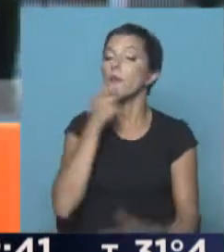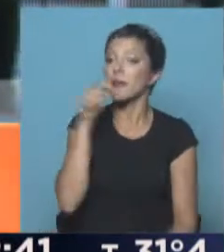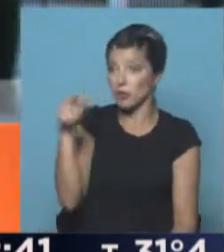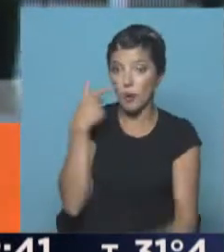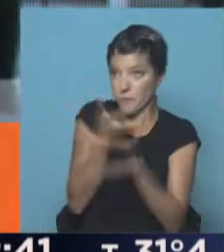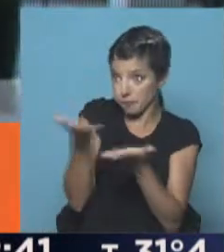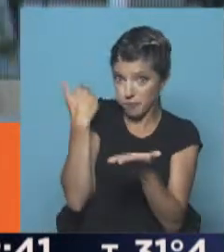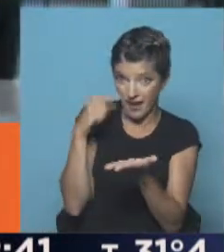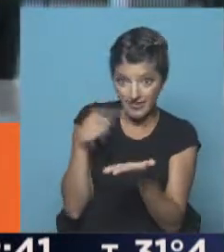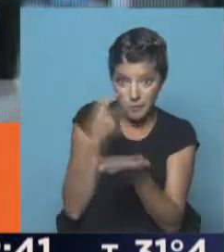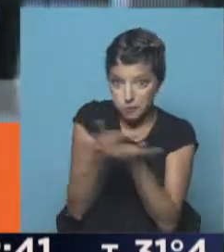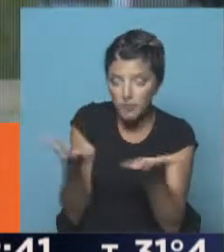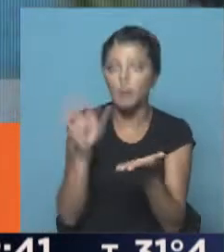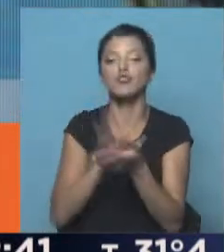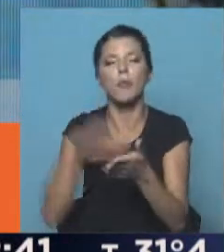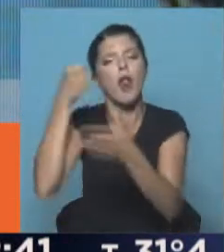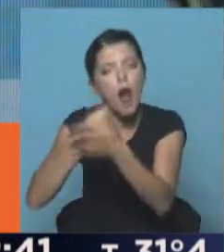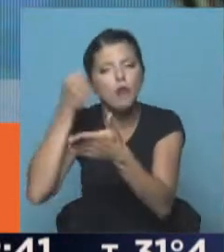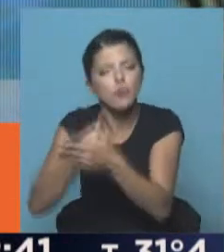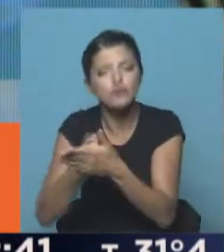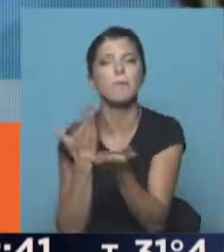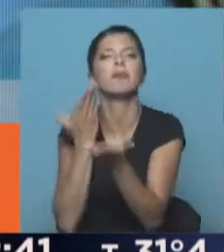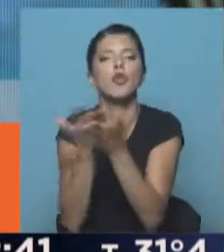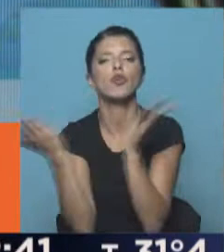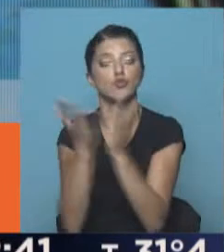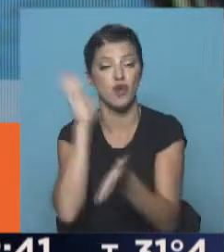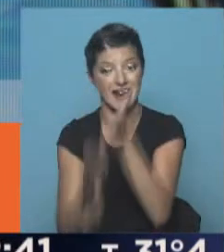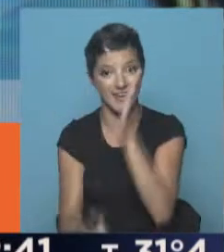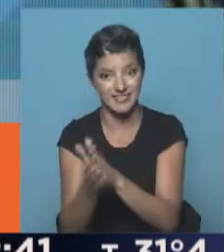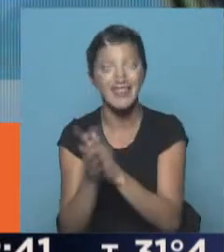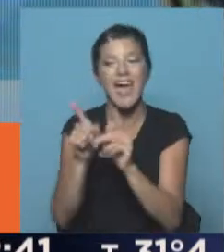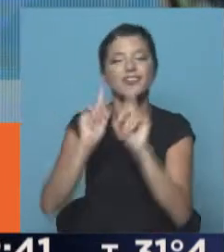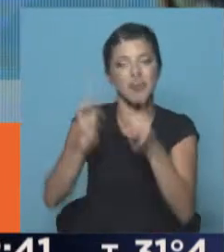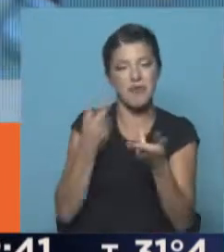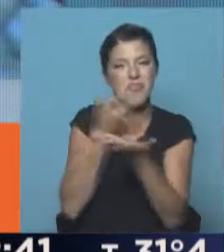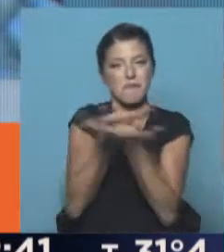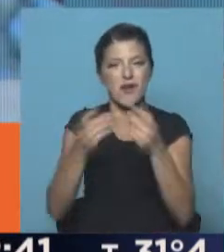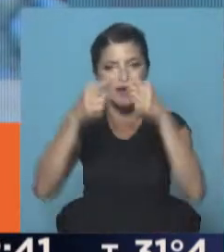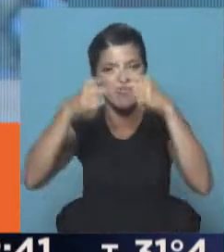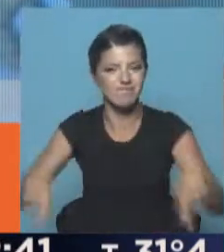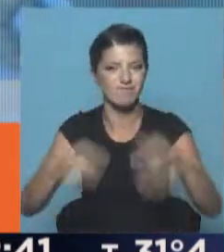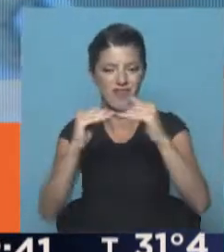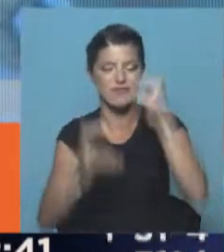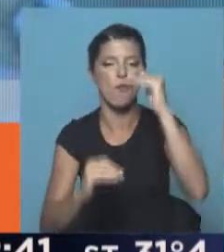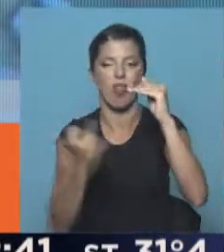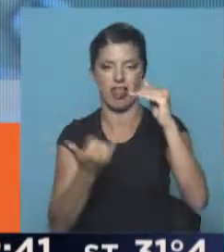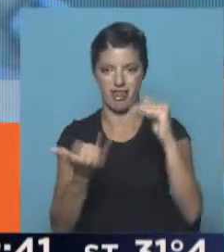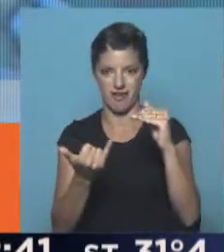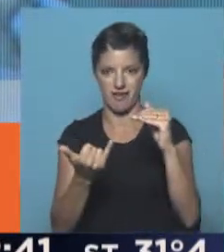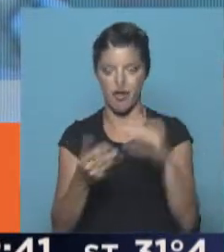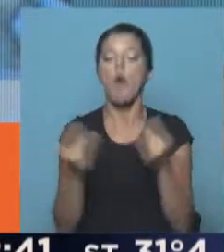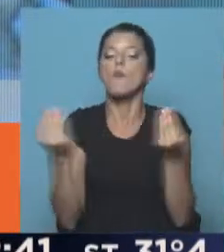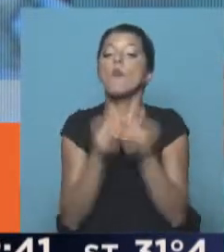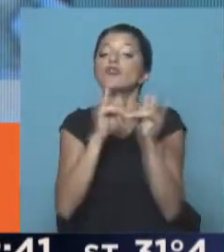tiene mucho que ver con esto porque la posibilidad de acceso de muchos jóvenes a un nivel o una vida